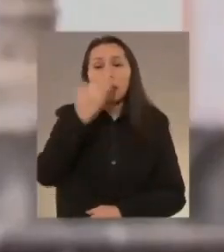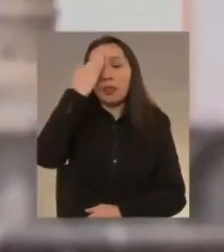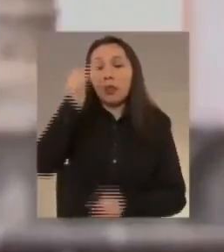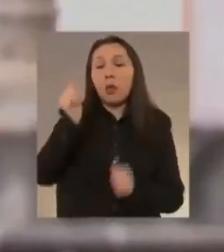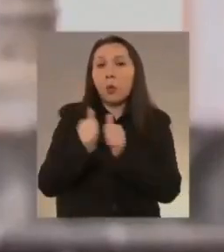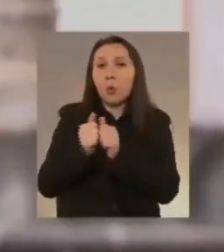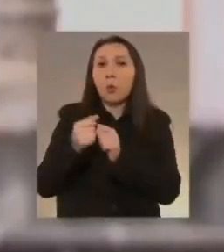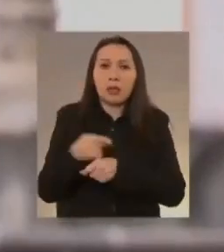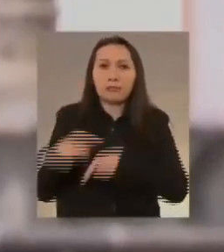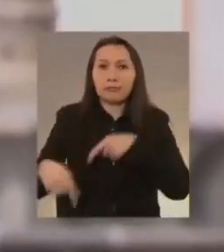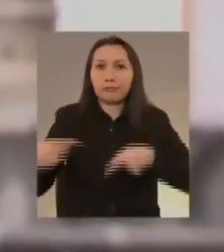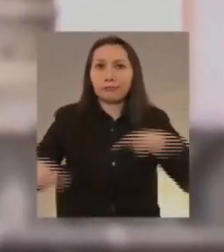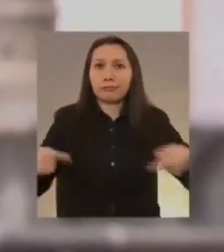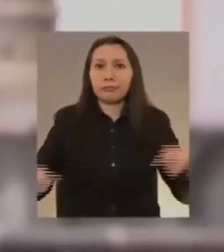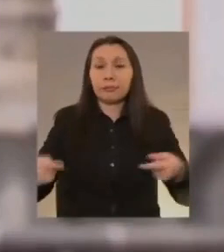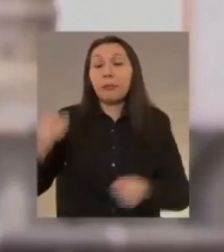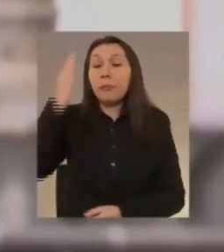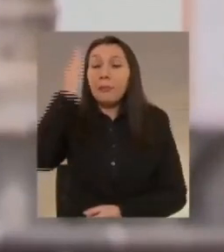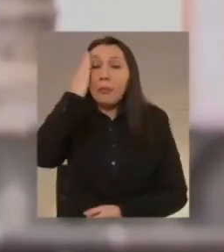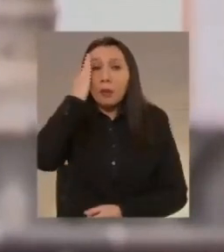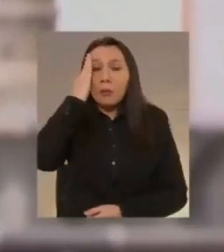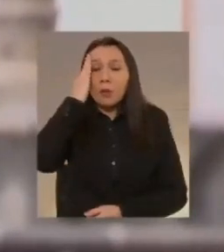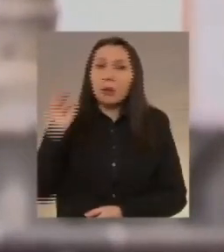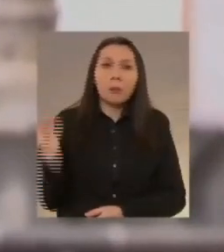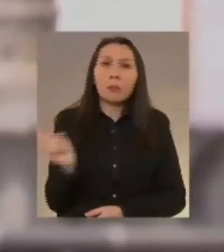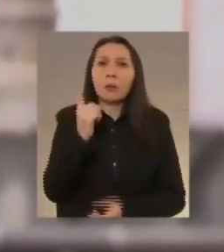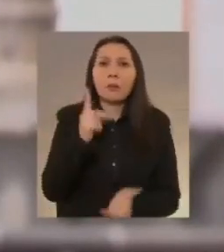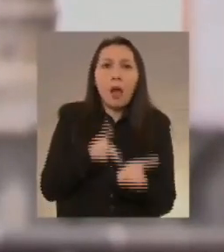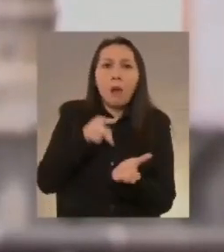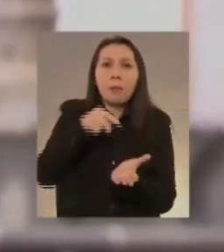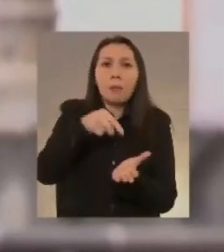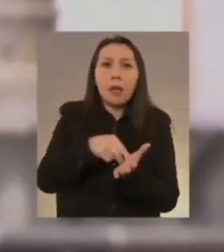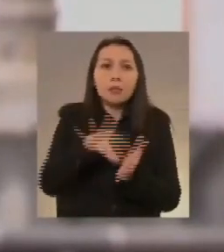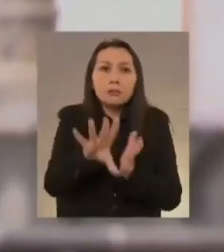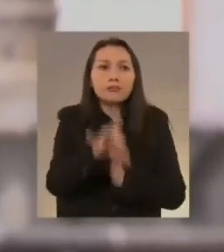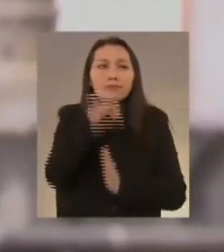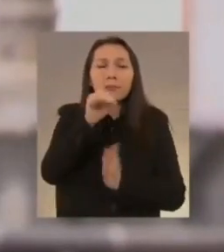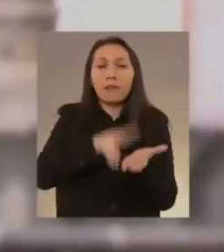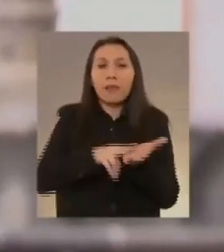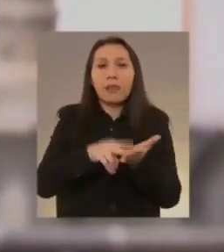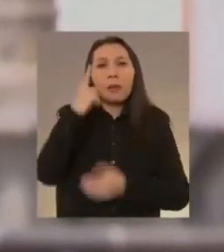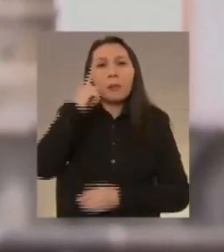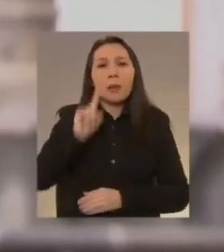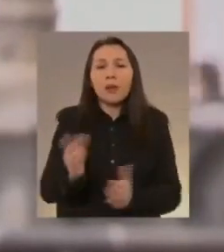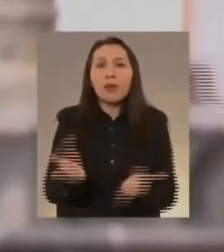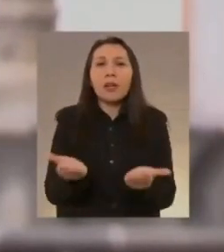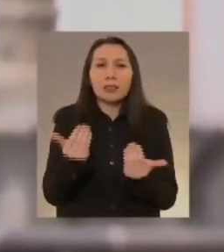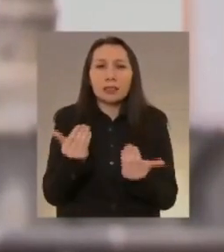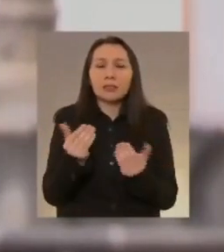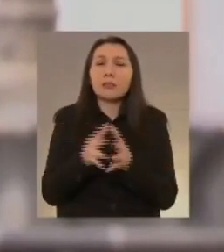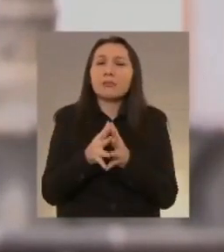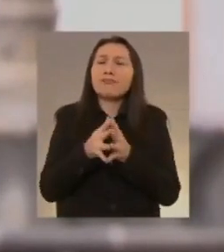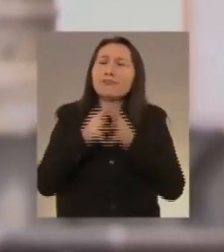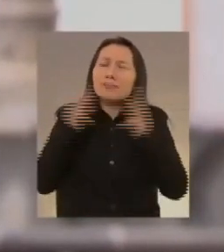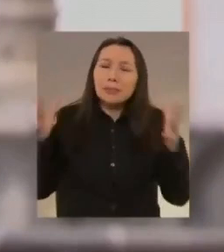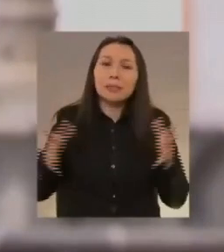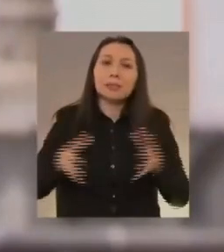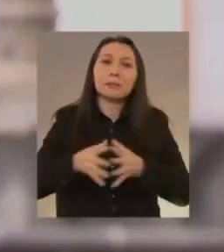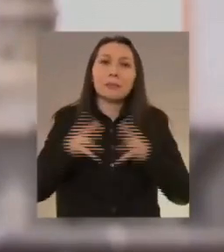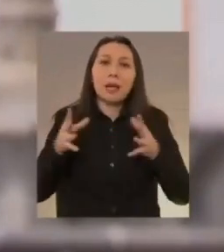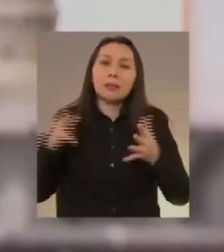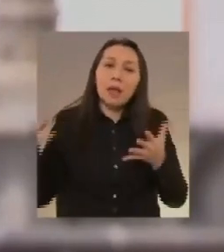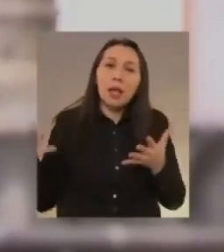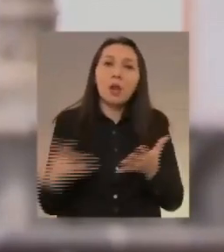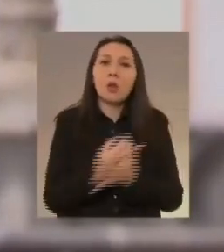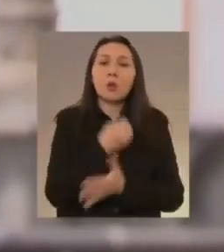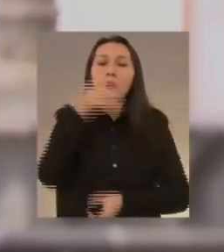otras personas. La memoria es un primer paso para llegar a la verdad, pero necesitamos mucho más para